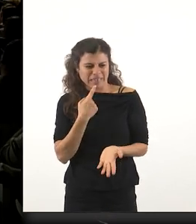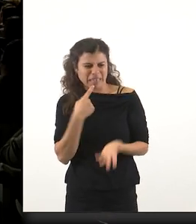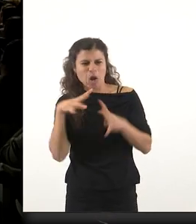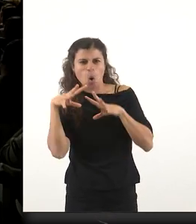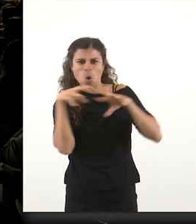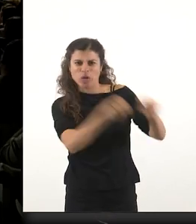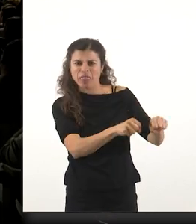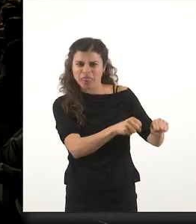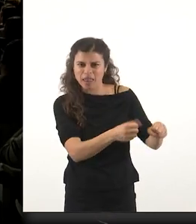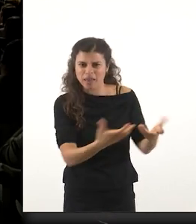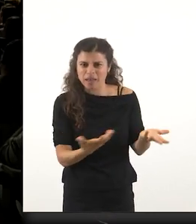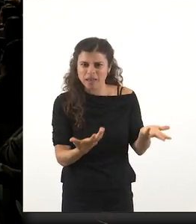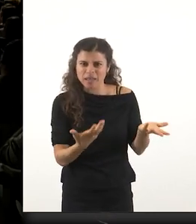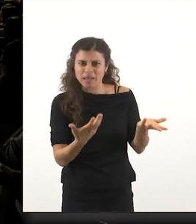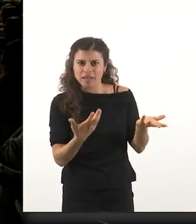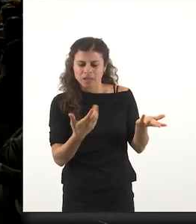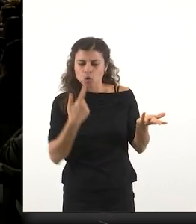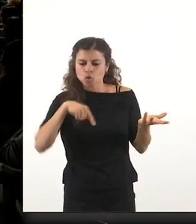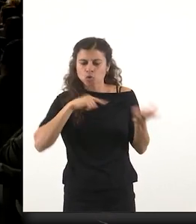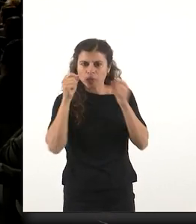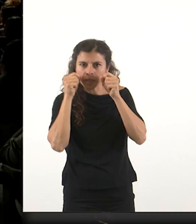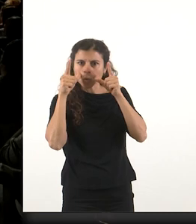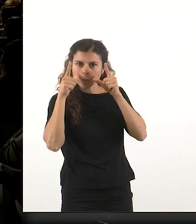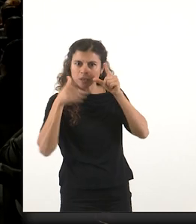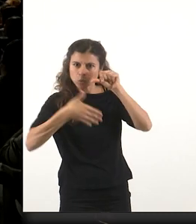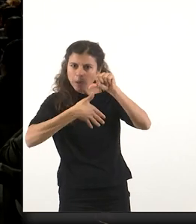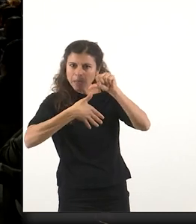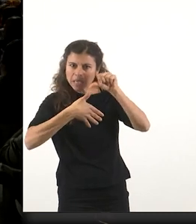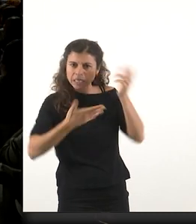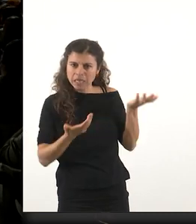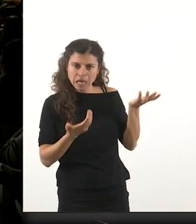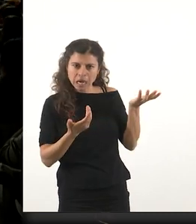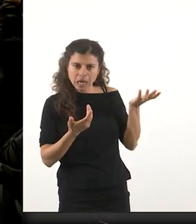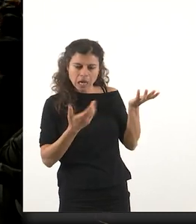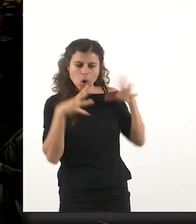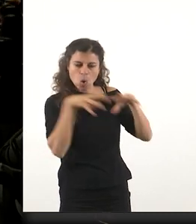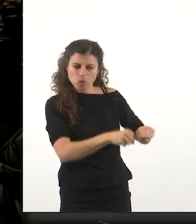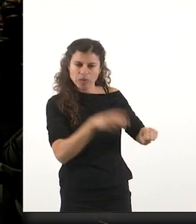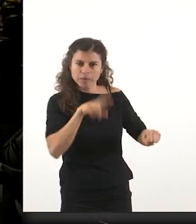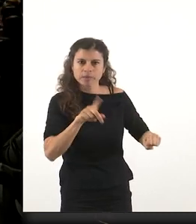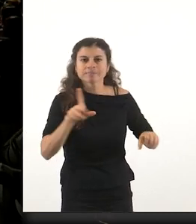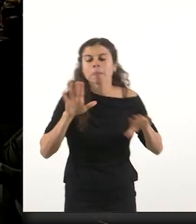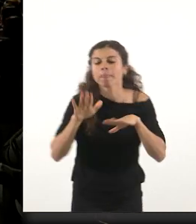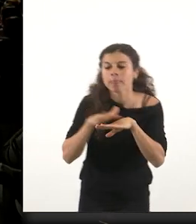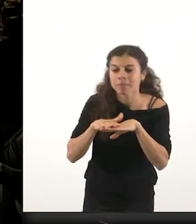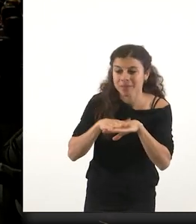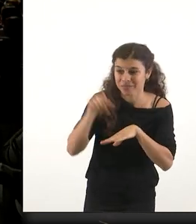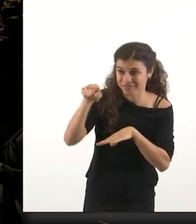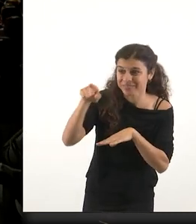coloniza esta. Si hemos descubierto América, es que no es lo mismo. Digo, nena, escúchame. ¿Te puedes juntar con el de